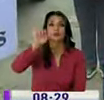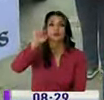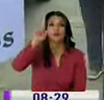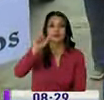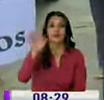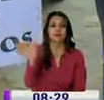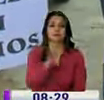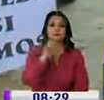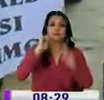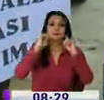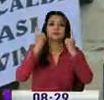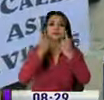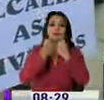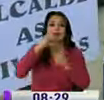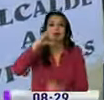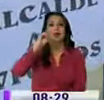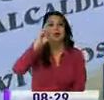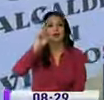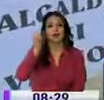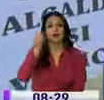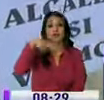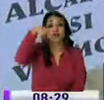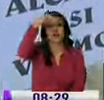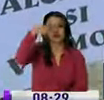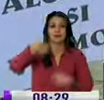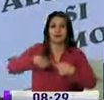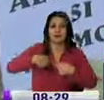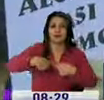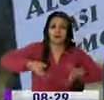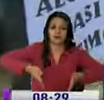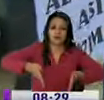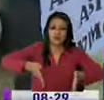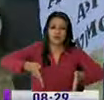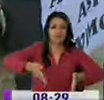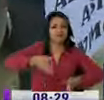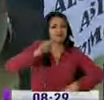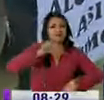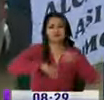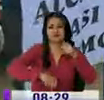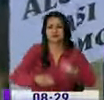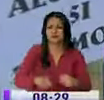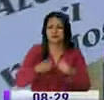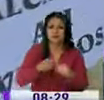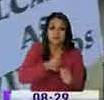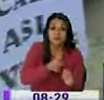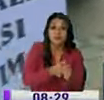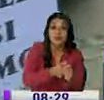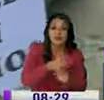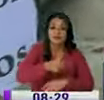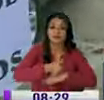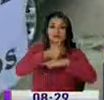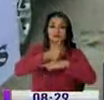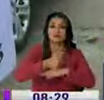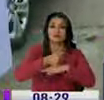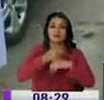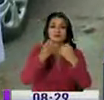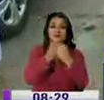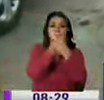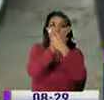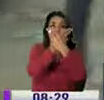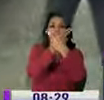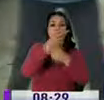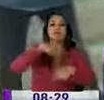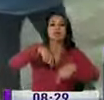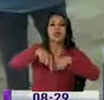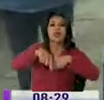Carlos, en el norte de la capital, con una vía en precarias condiciones. Estamos a muy pocos pasos de la Agencia Nacional de Tránsito y realmente